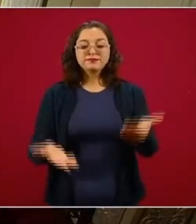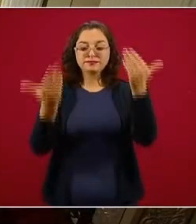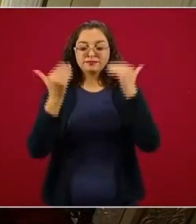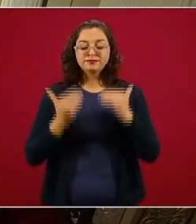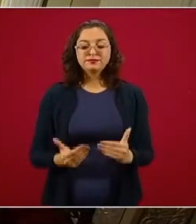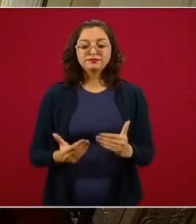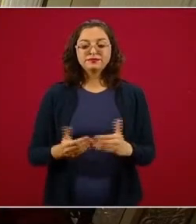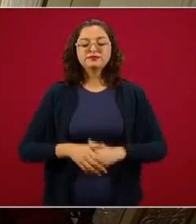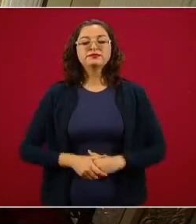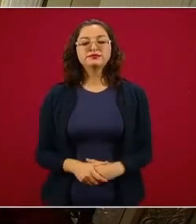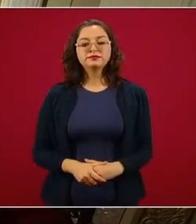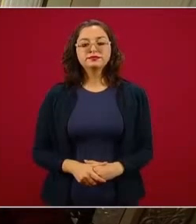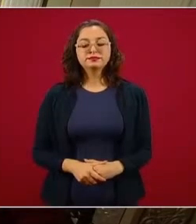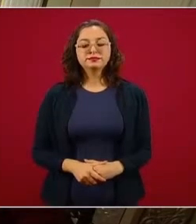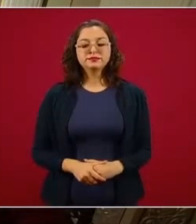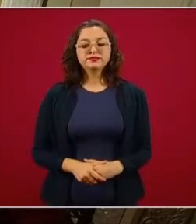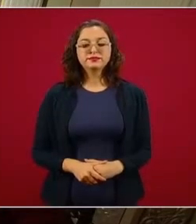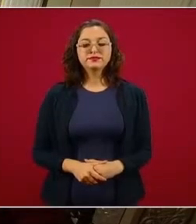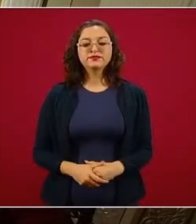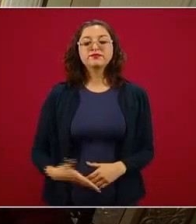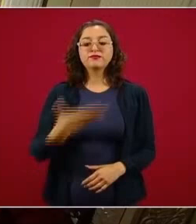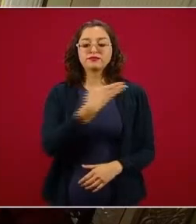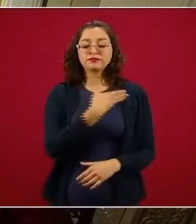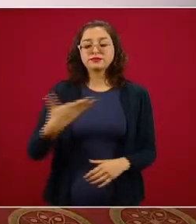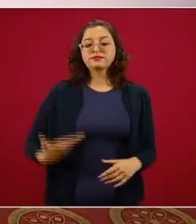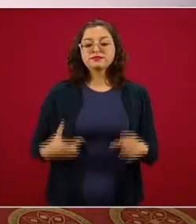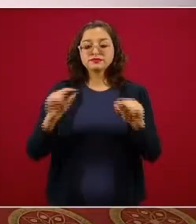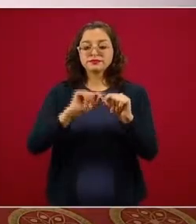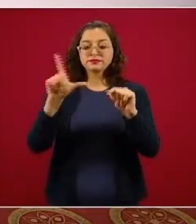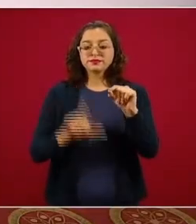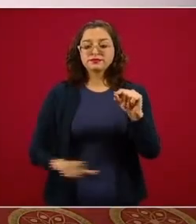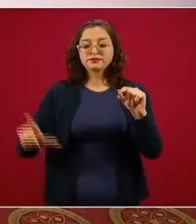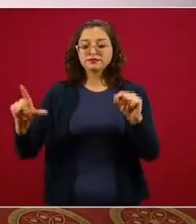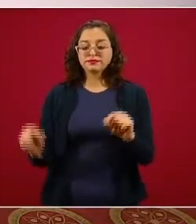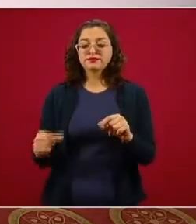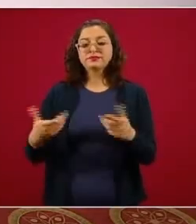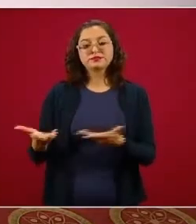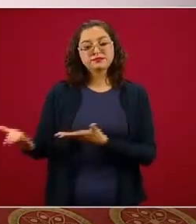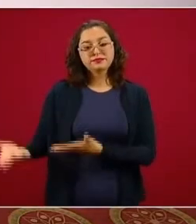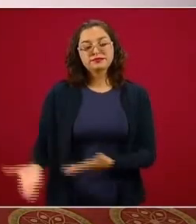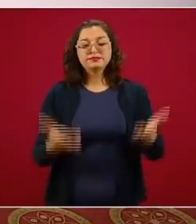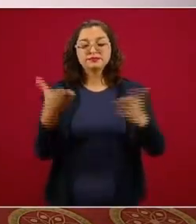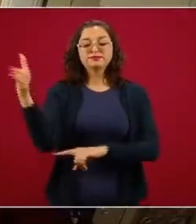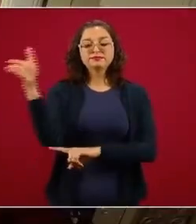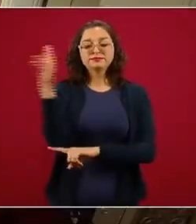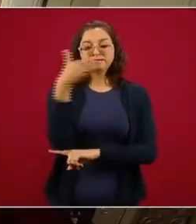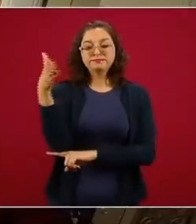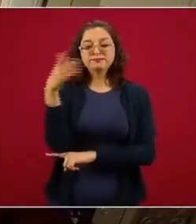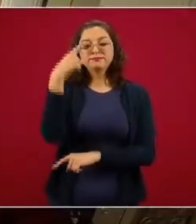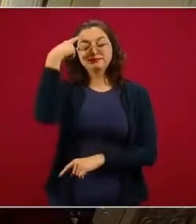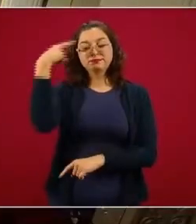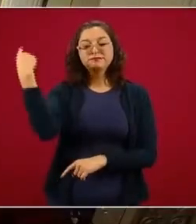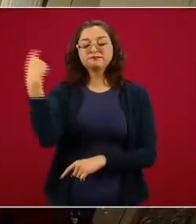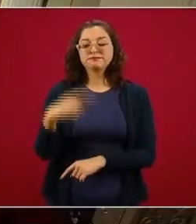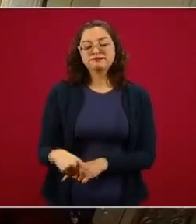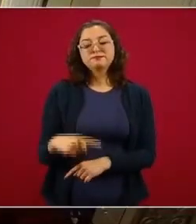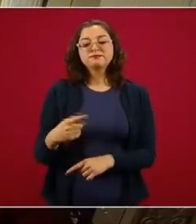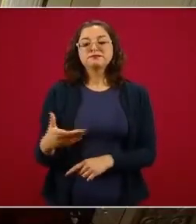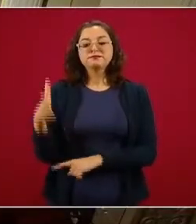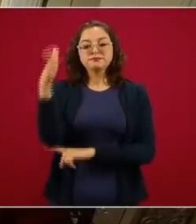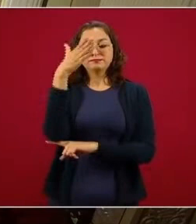continuación, el presidente de la República se dirige a la escolta de bandera para despedirse de nuestro lábaro